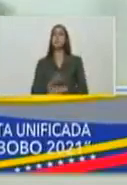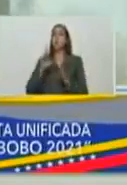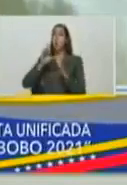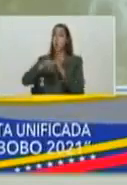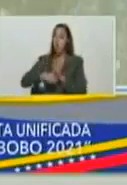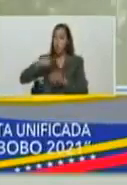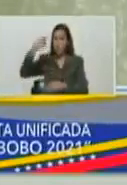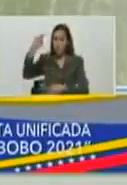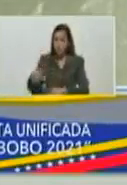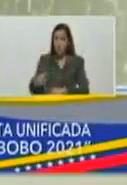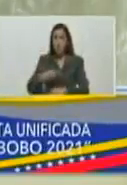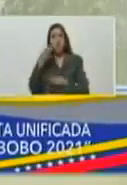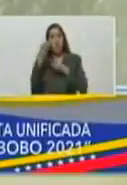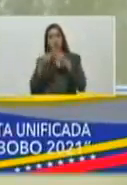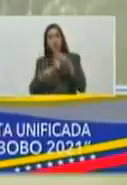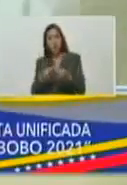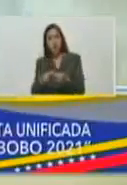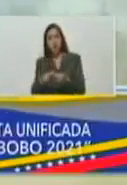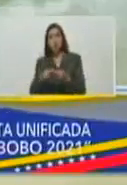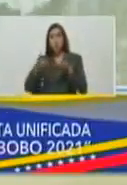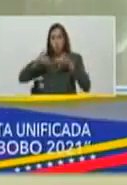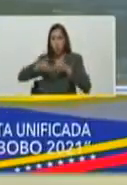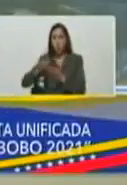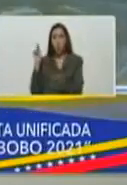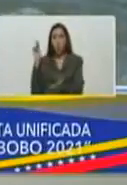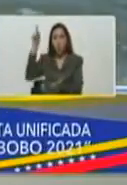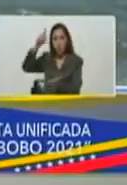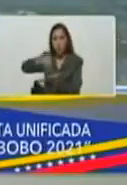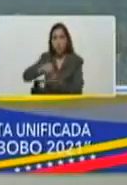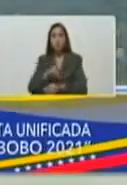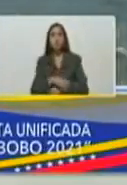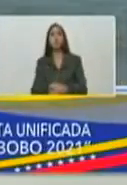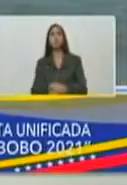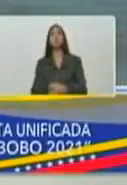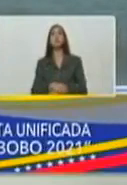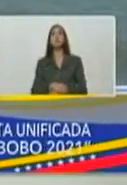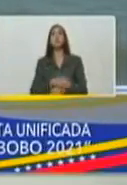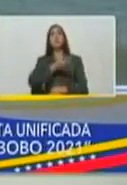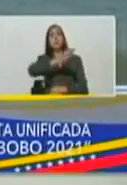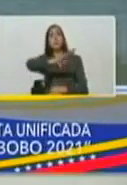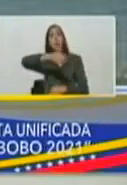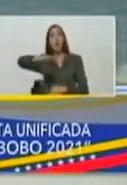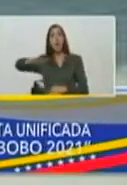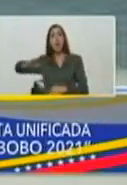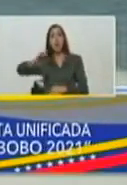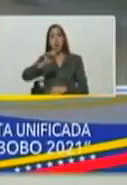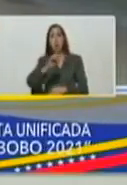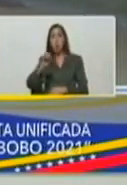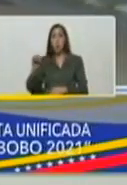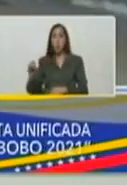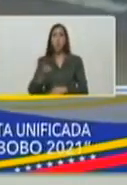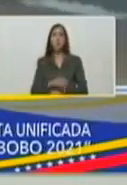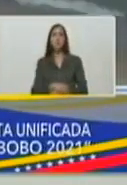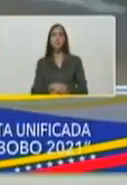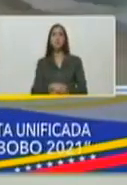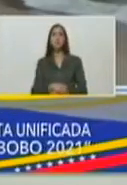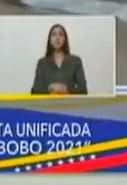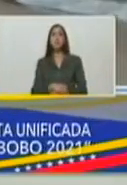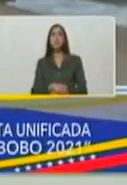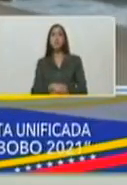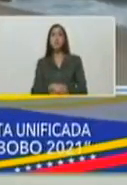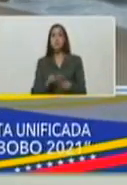se efectuó un desembarco y la toma de cabeza de playa al oeste de una instalación